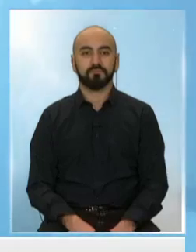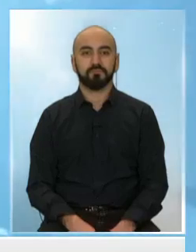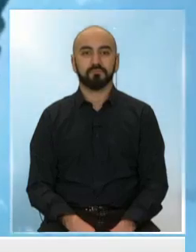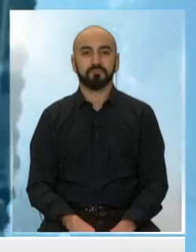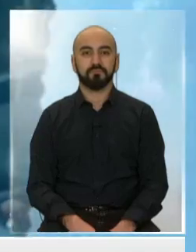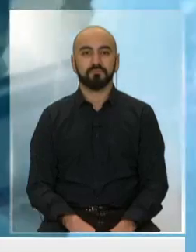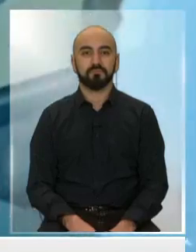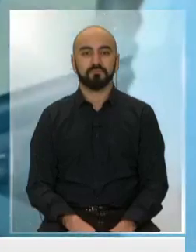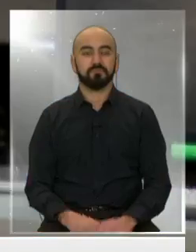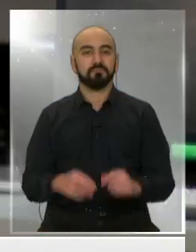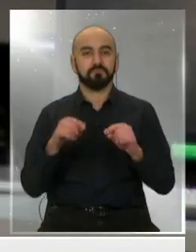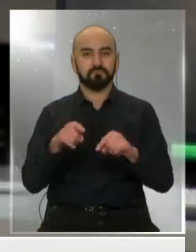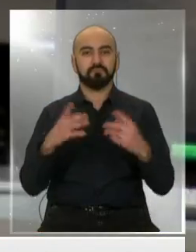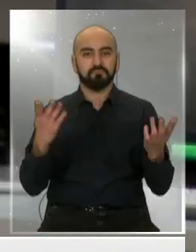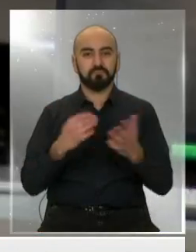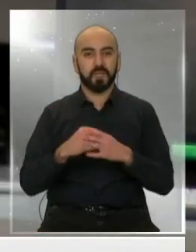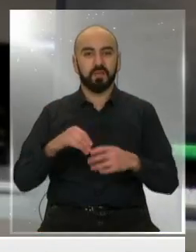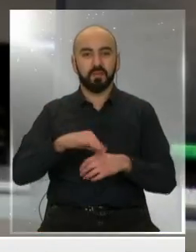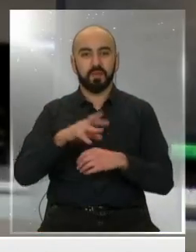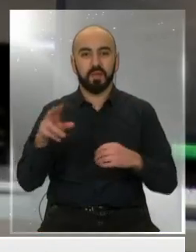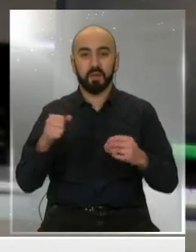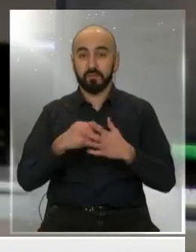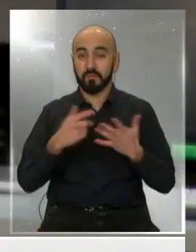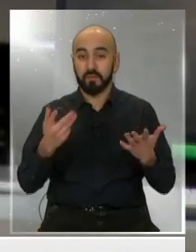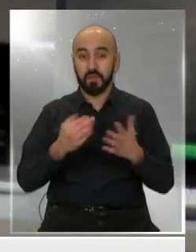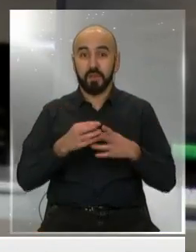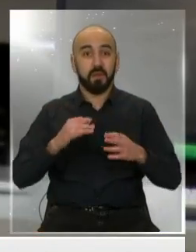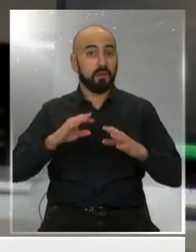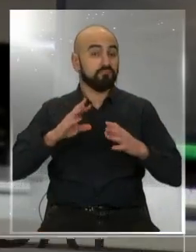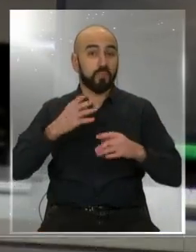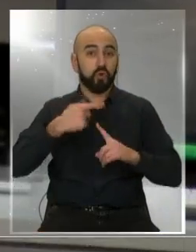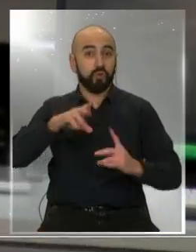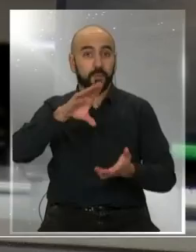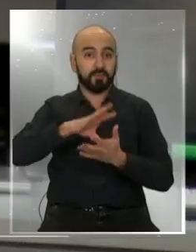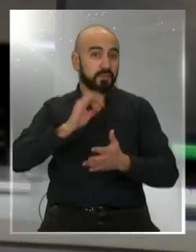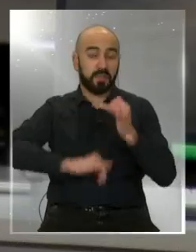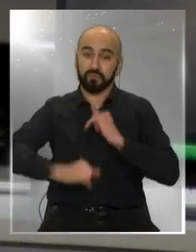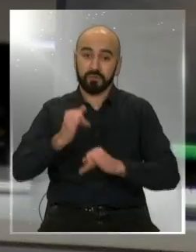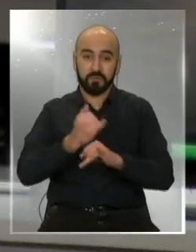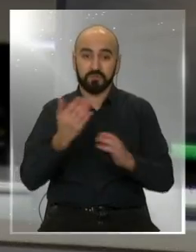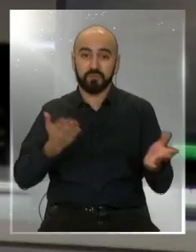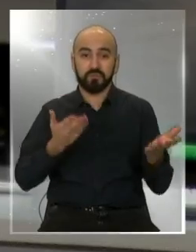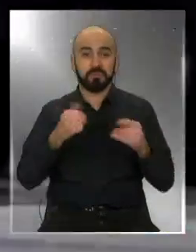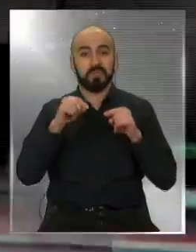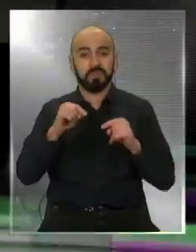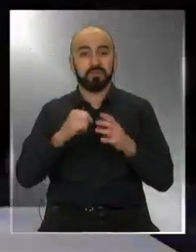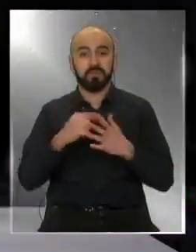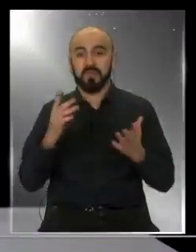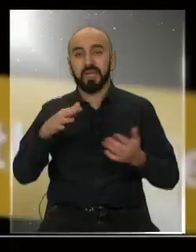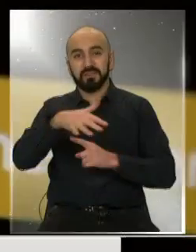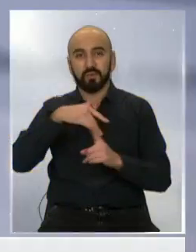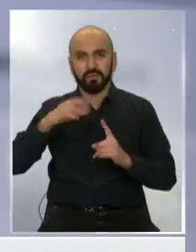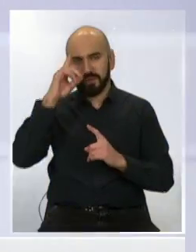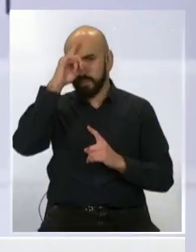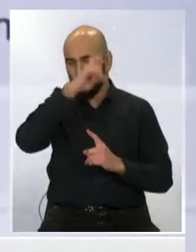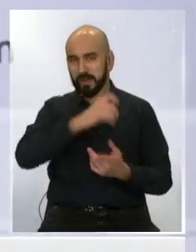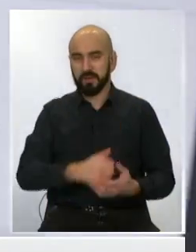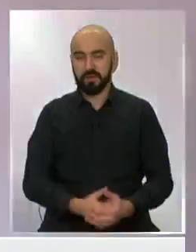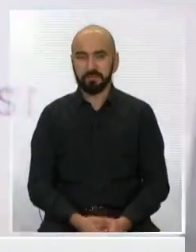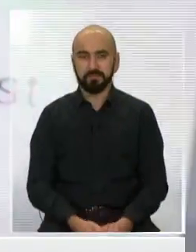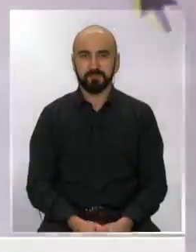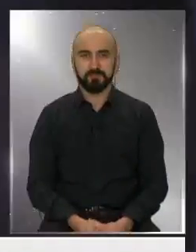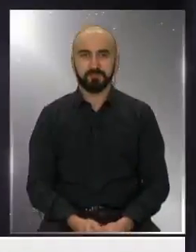Que este es un delito transnacional, cruza fronteras y la persecución es bastante compleja frente a esto.